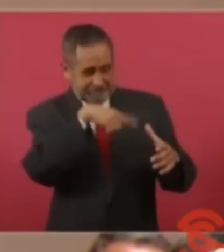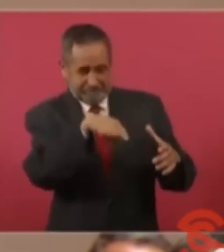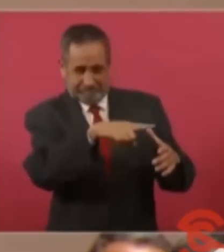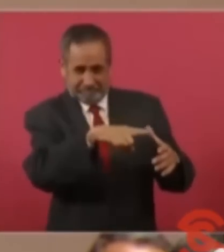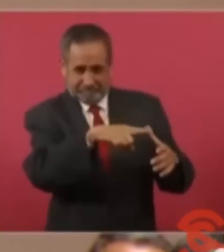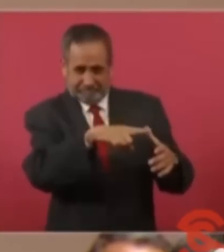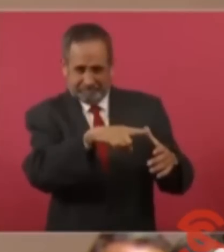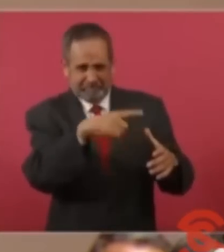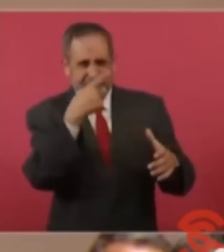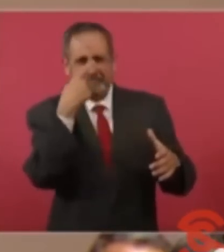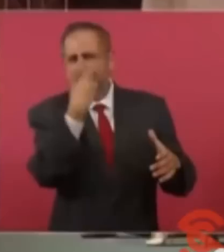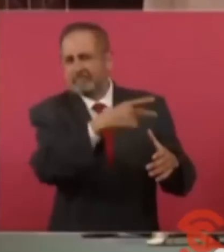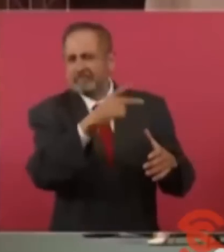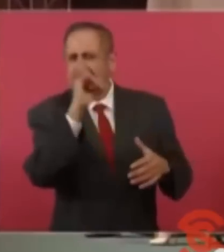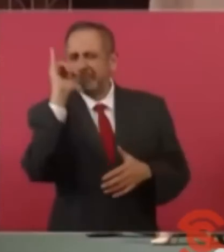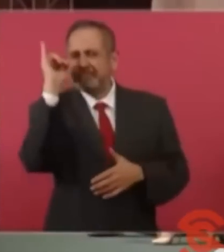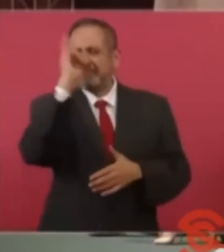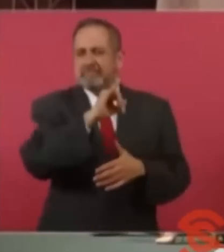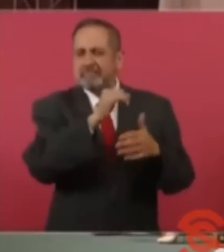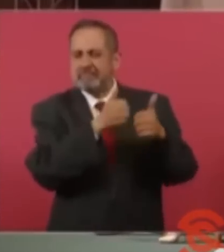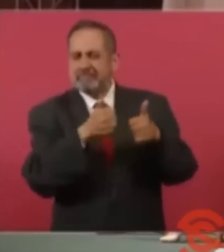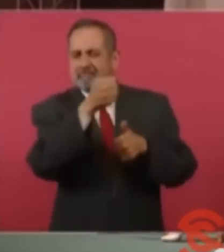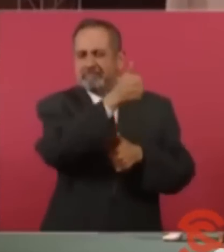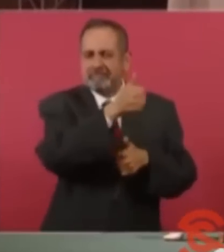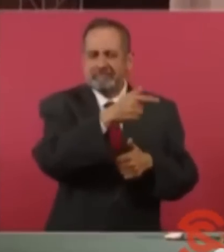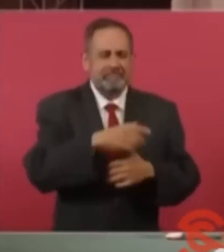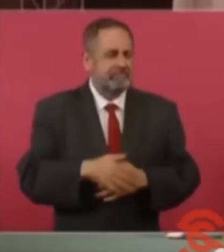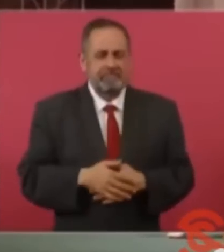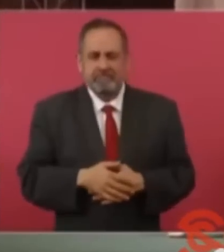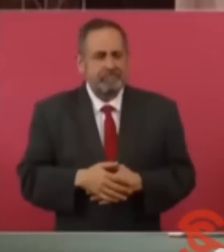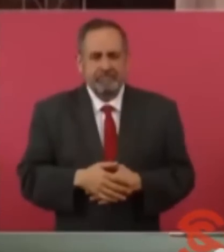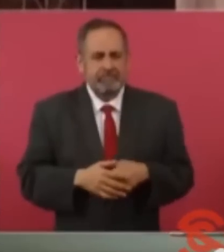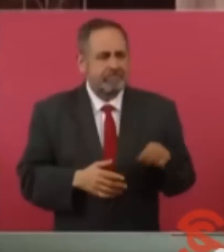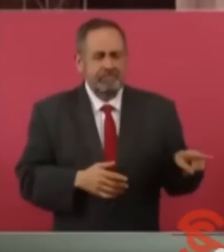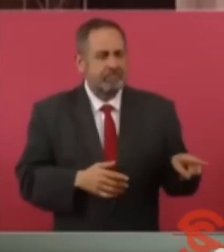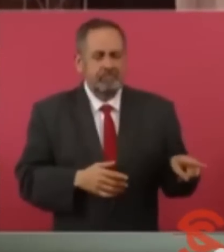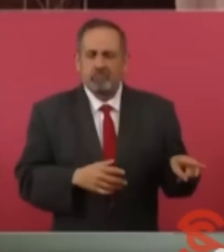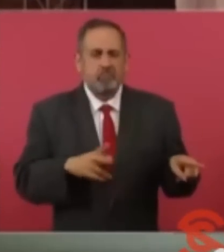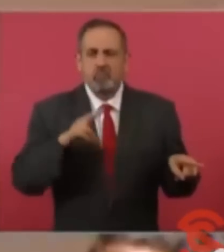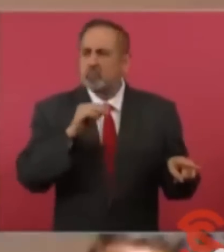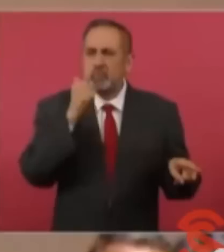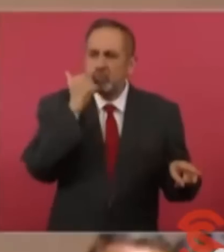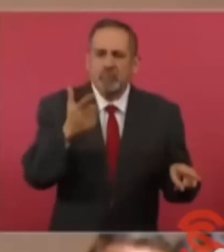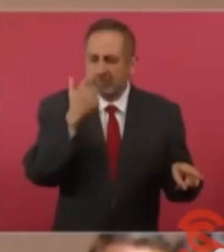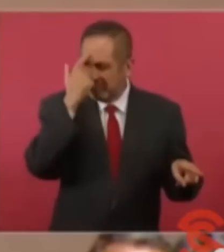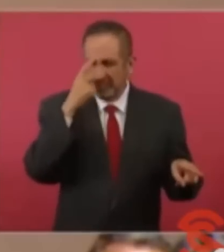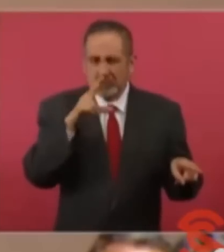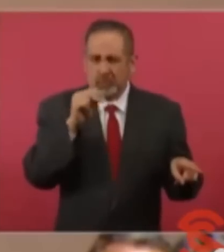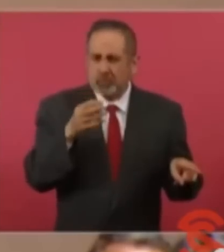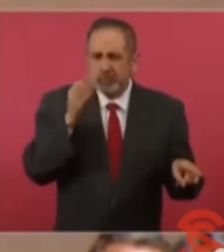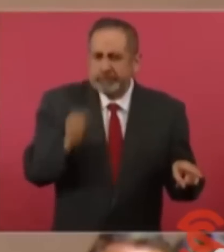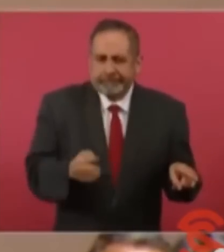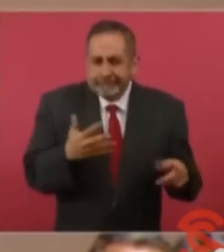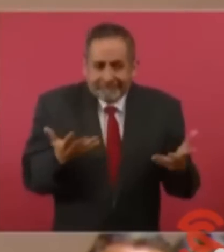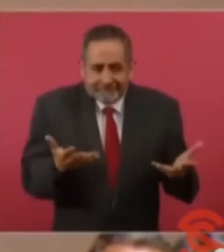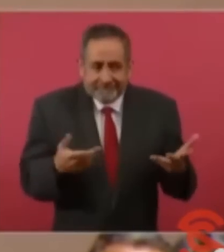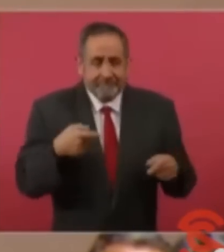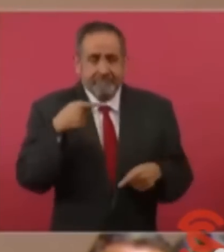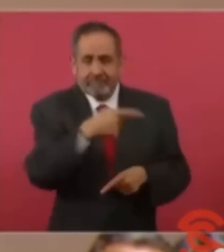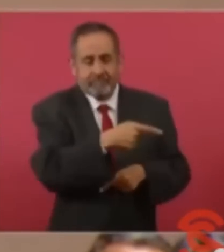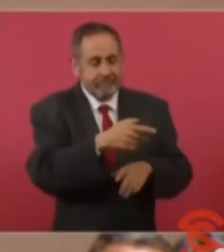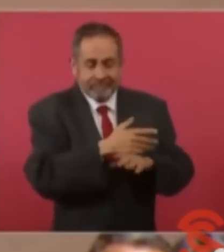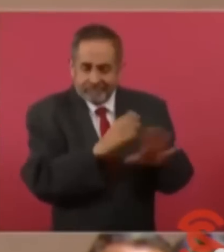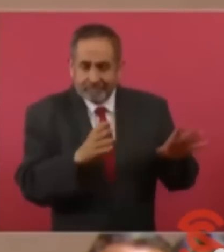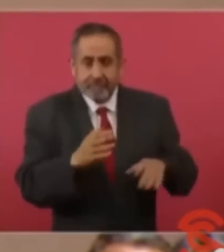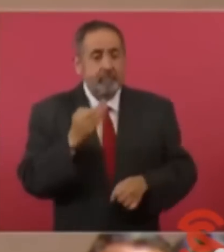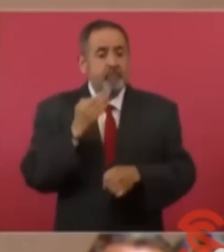sus jefes, no conciben ni aceptan que ahora se